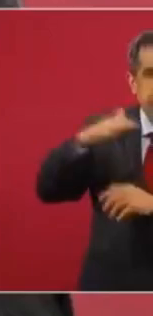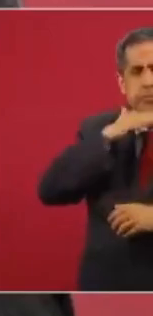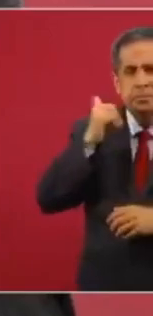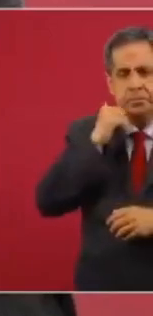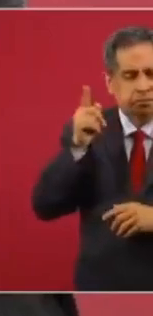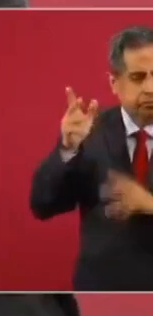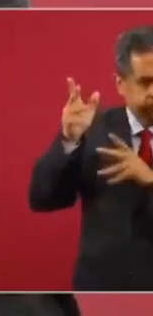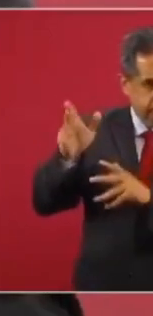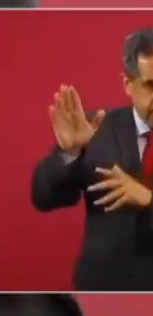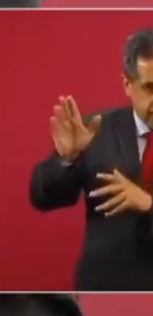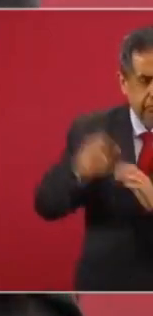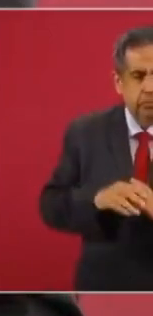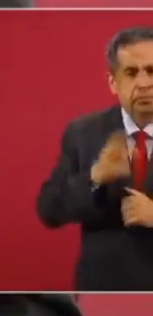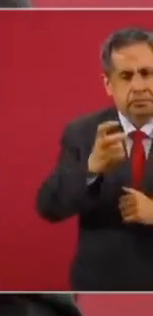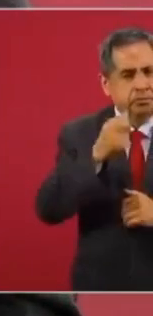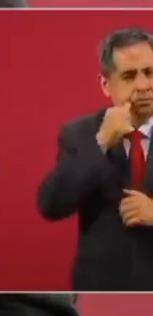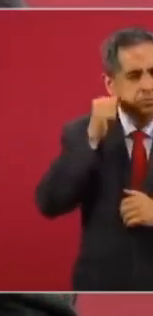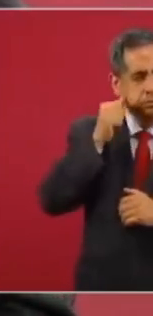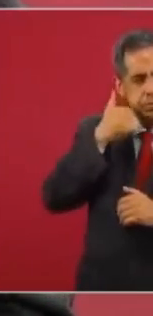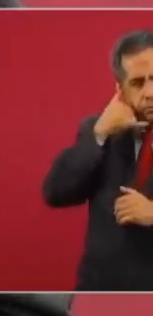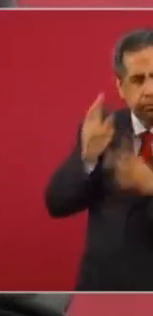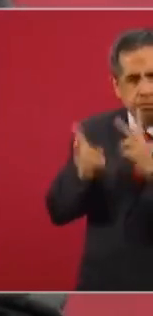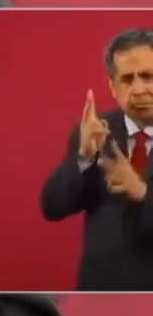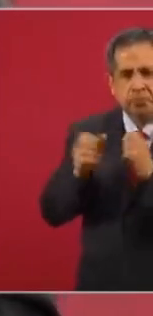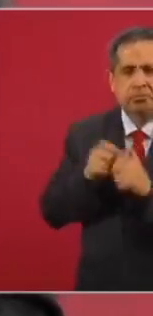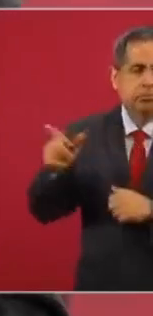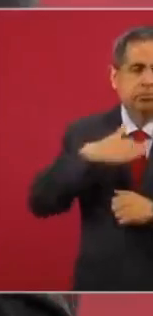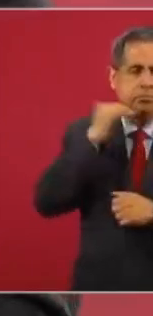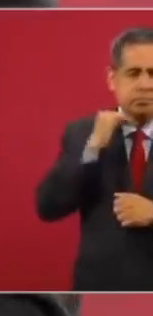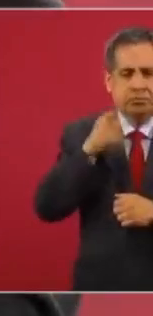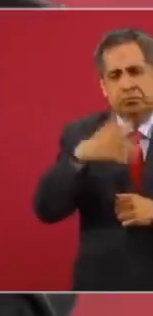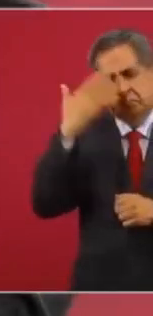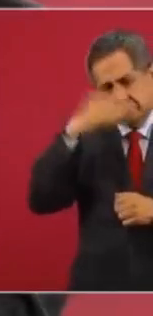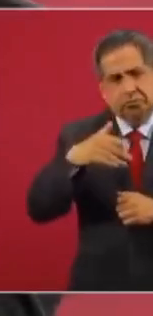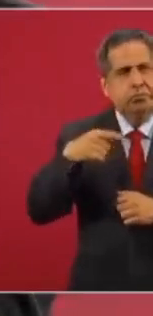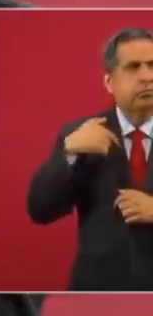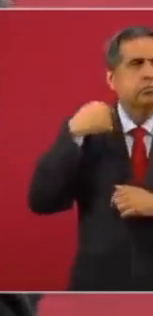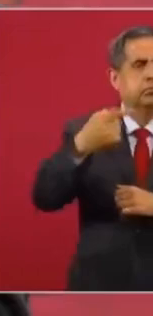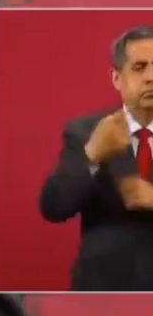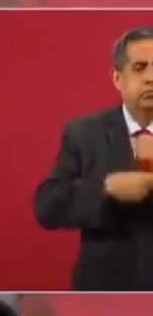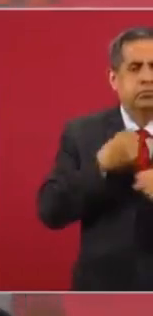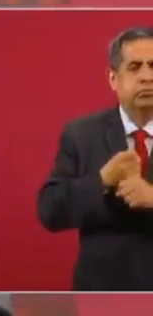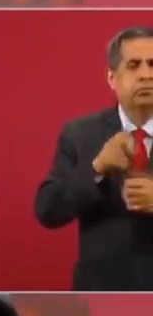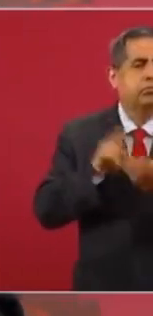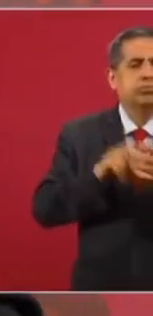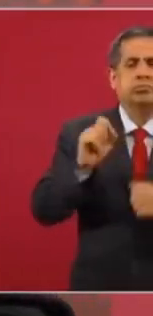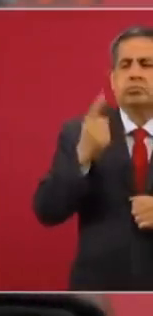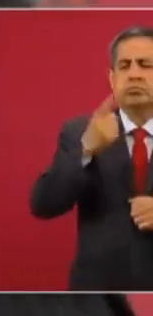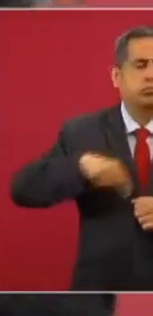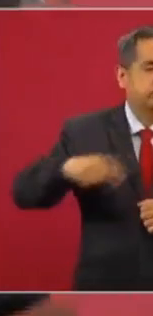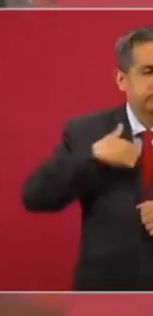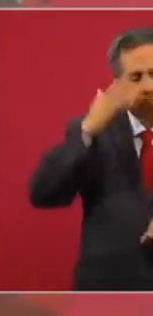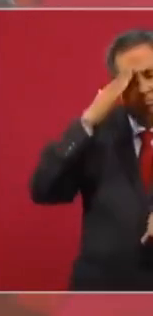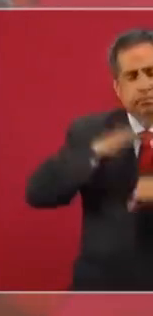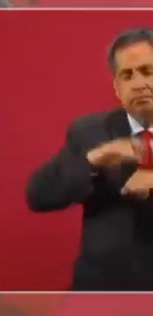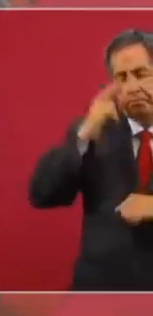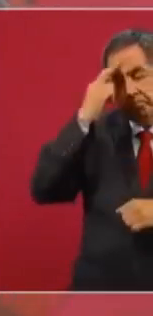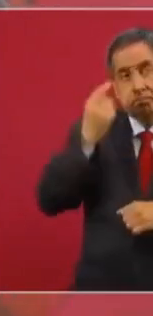Alemania. Entonces, para eso era la llamada, porque, como saben, el 21, el año próximo, conmemoramos